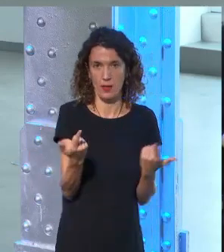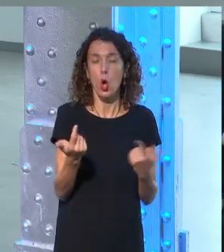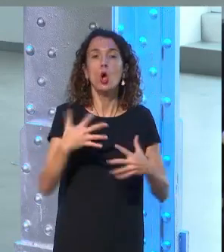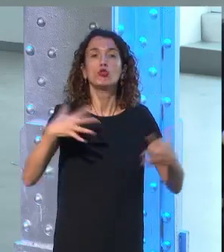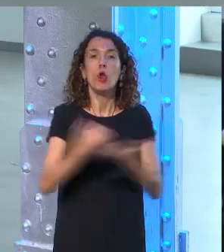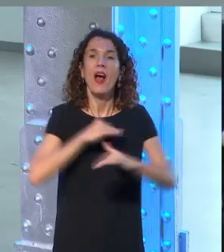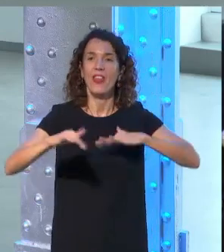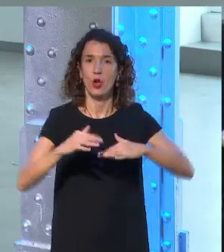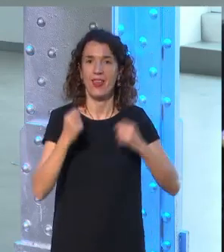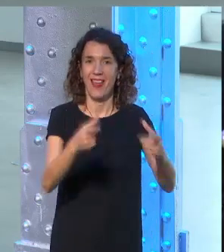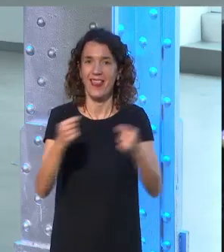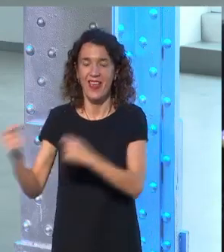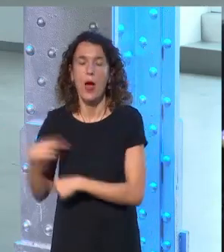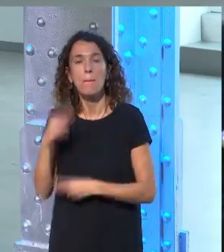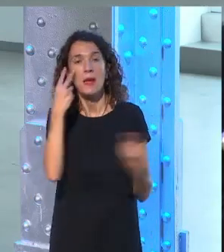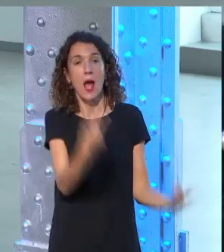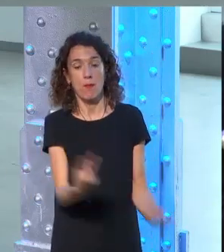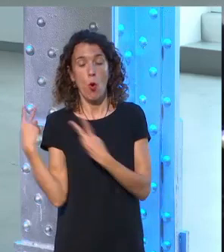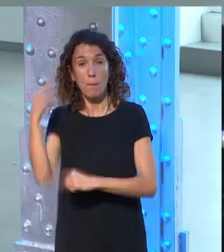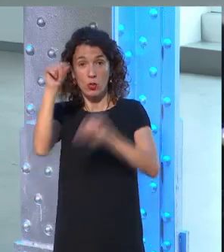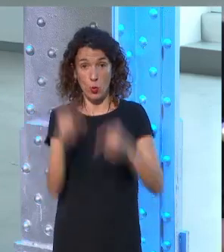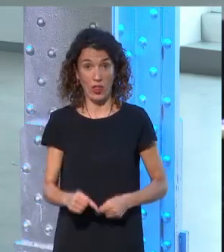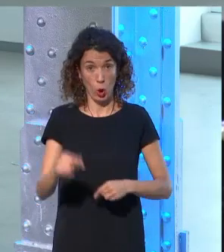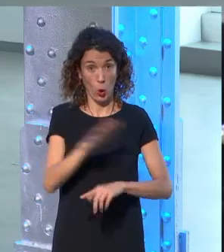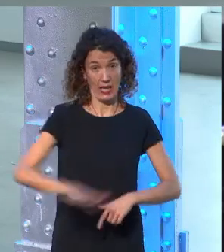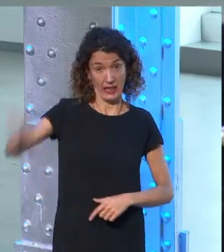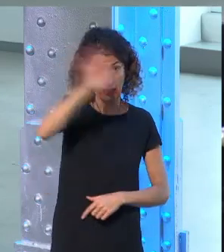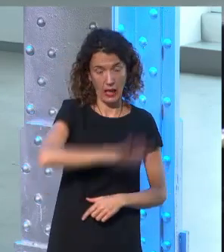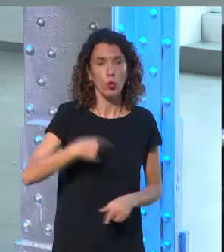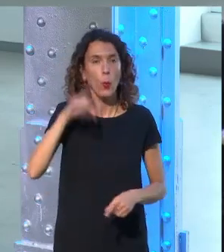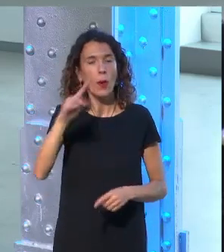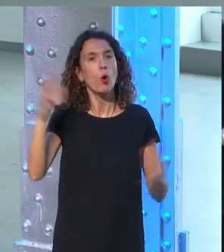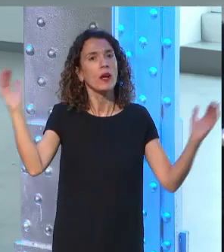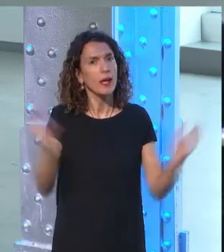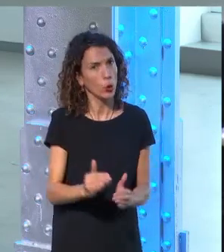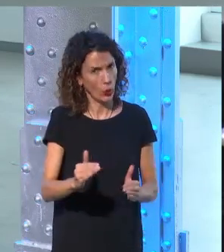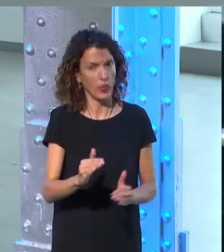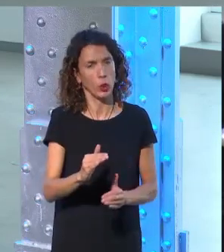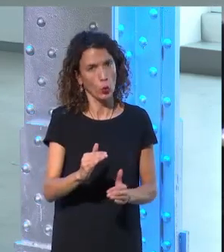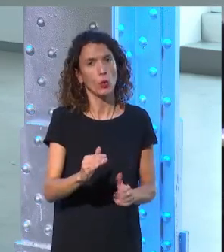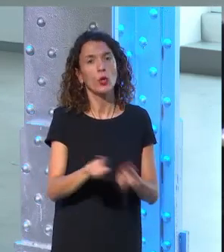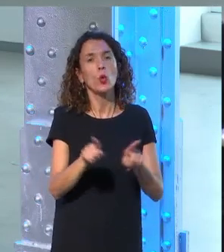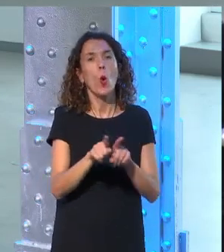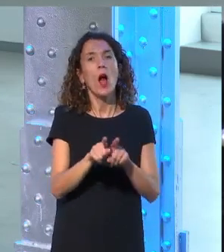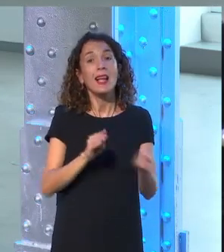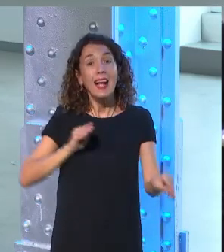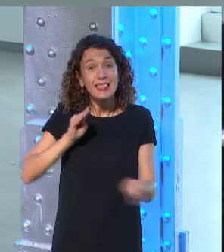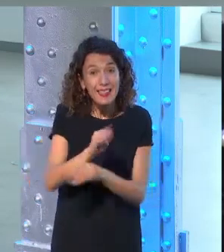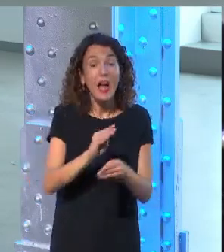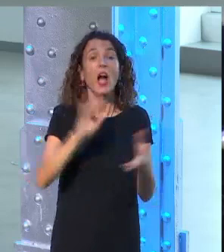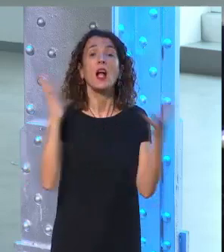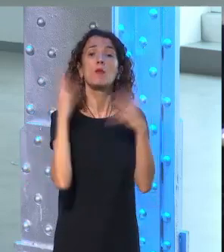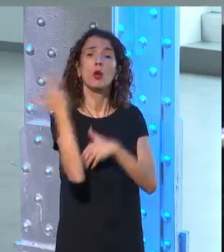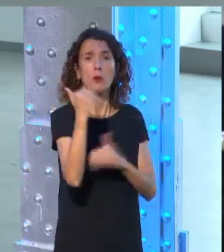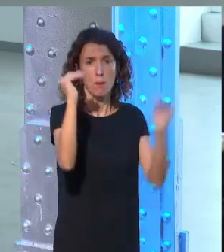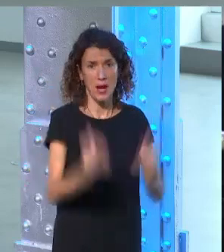de las acciones. Si echamos un vistazo al presupuesto del Estado, ¿no?, y vemos cómo ha reducido la cantidad destinada a cambio